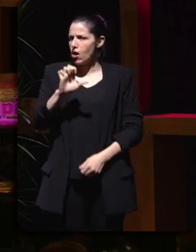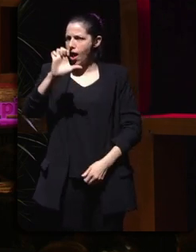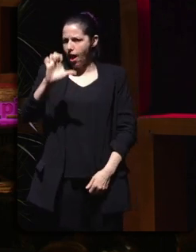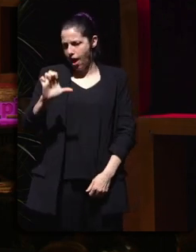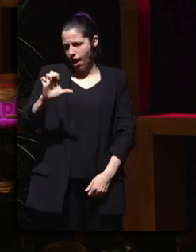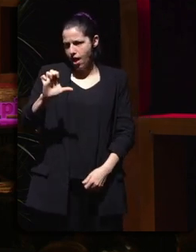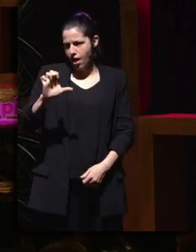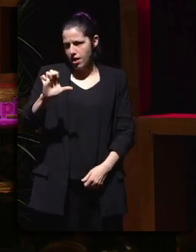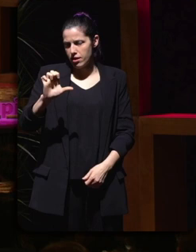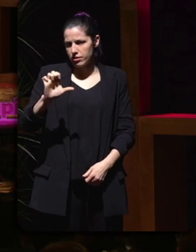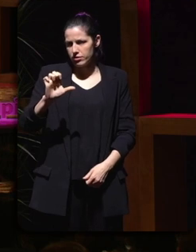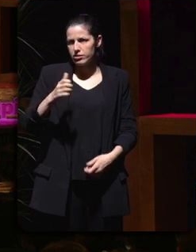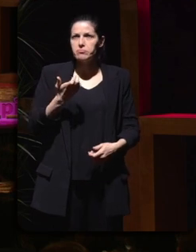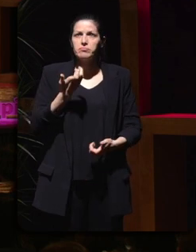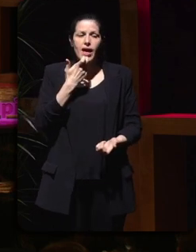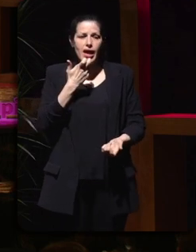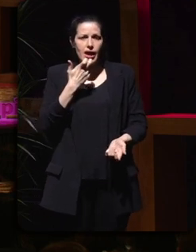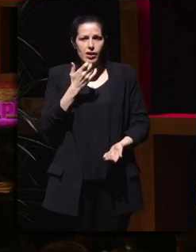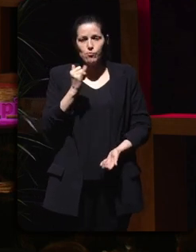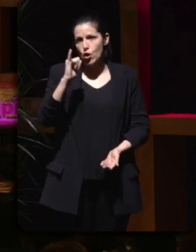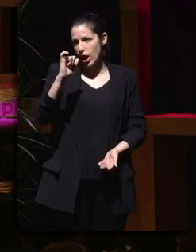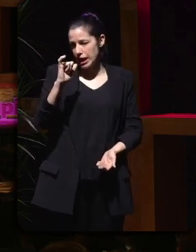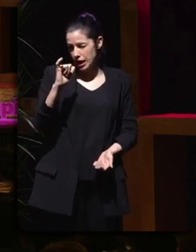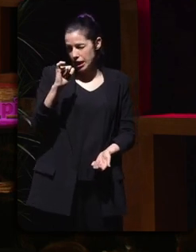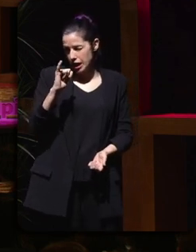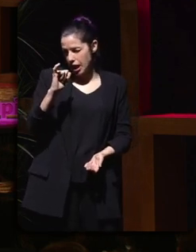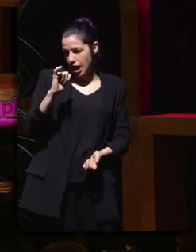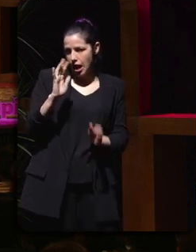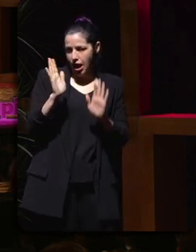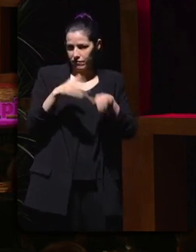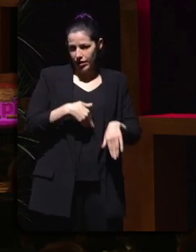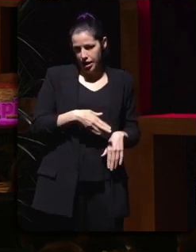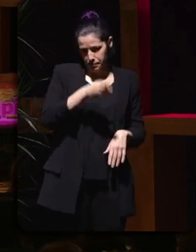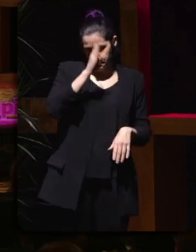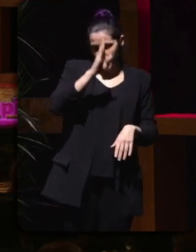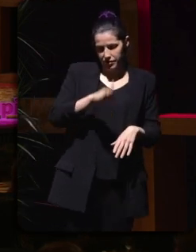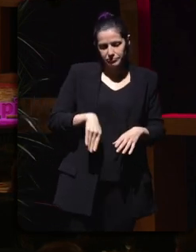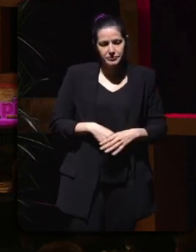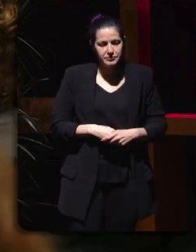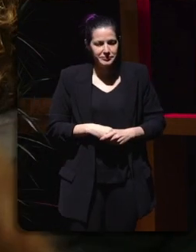género masculino toda la vida en vez de decir vamos a la y respetamos la cabeza